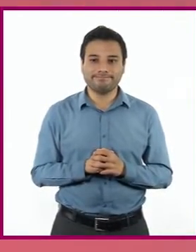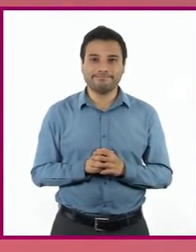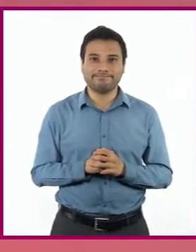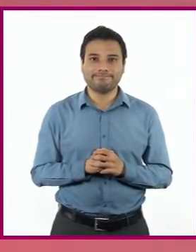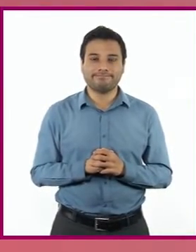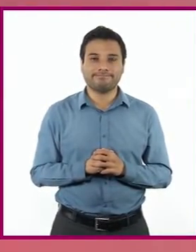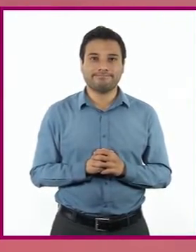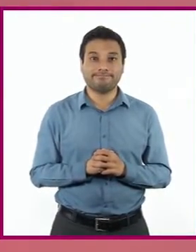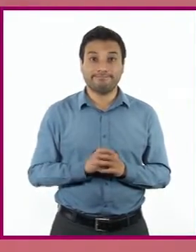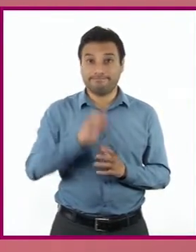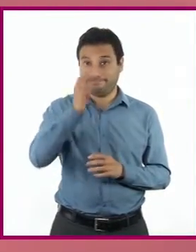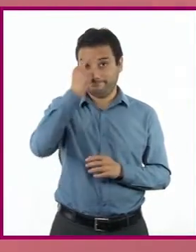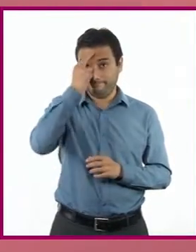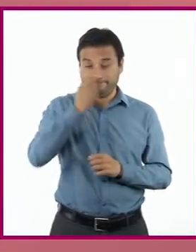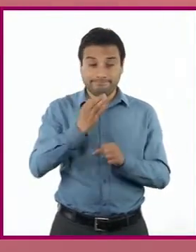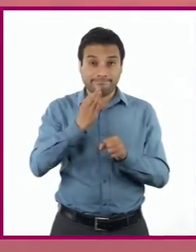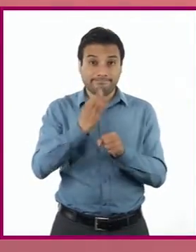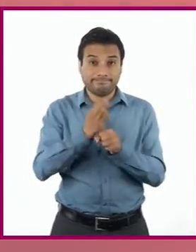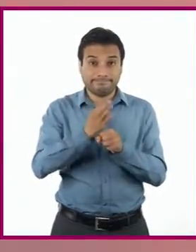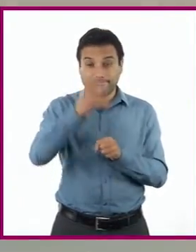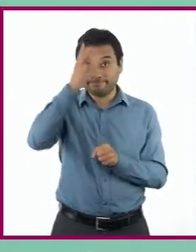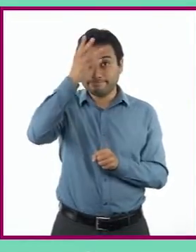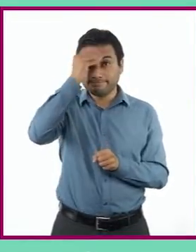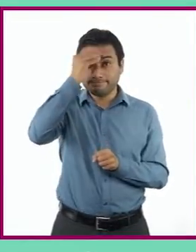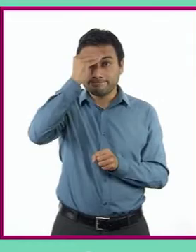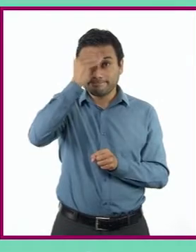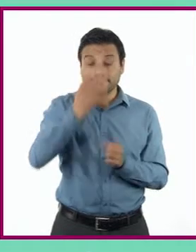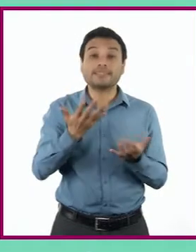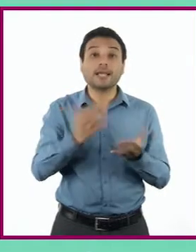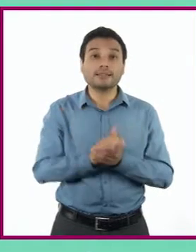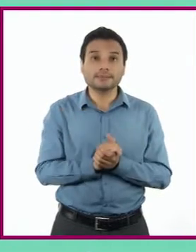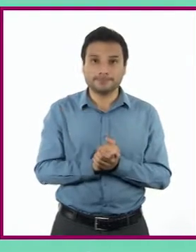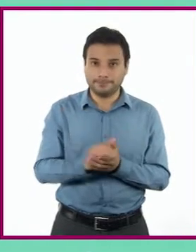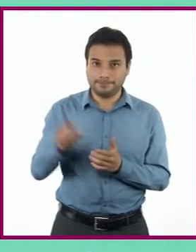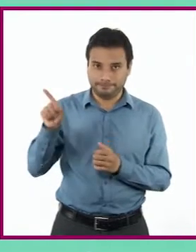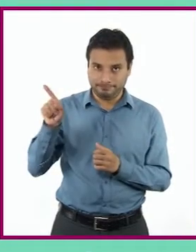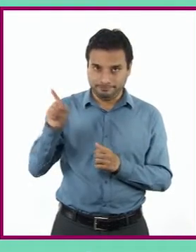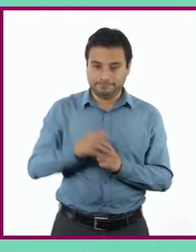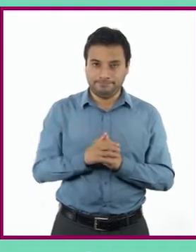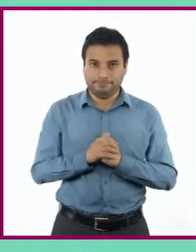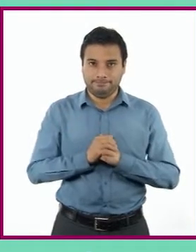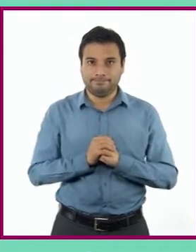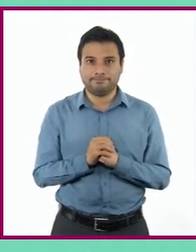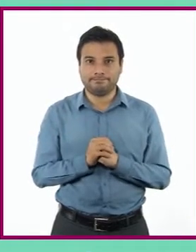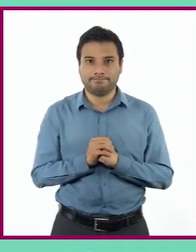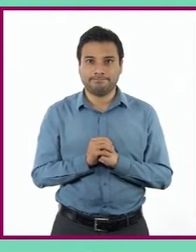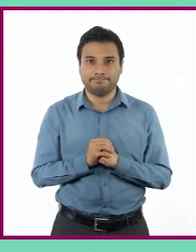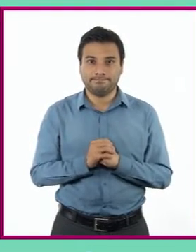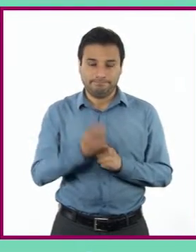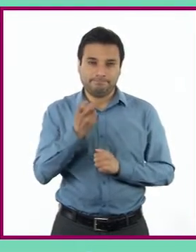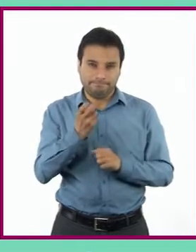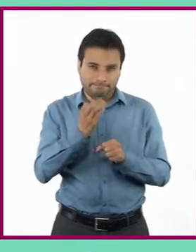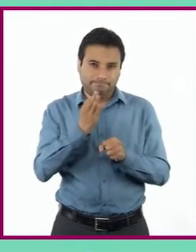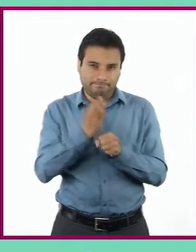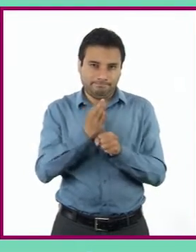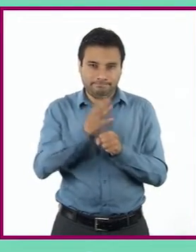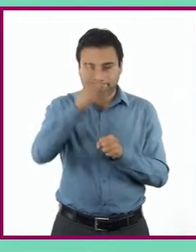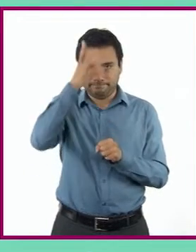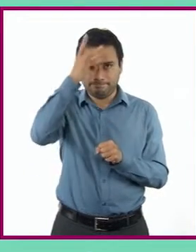Recuerden que nuestro aprendizaje esperado es jerarquiza las acciones de la autobiografía en un